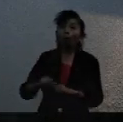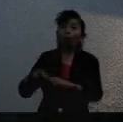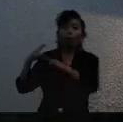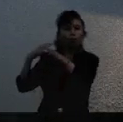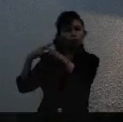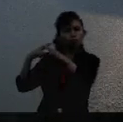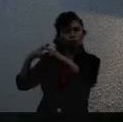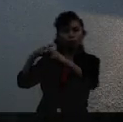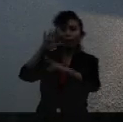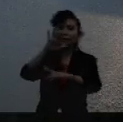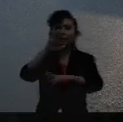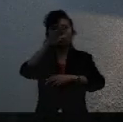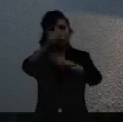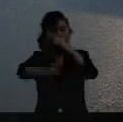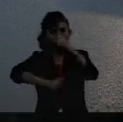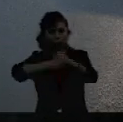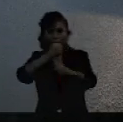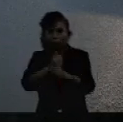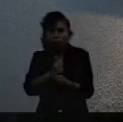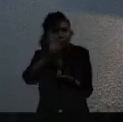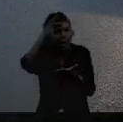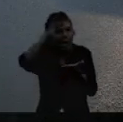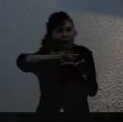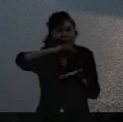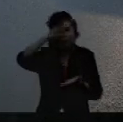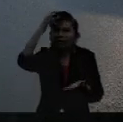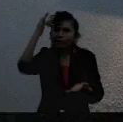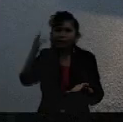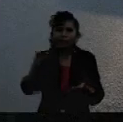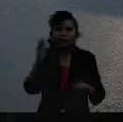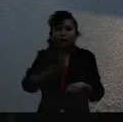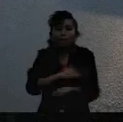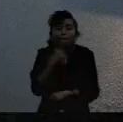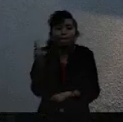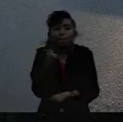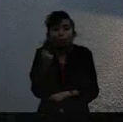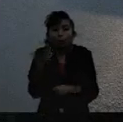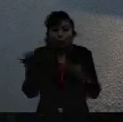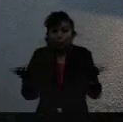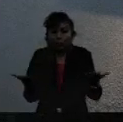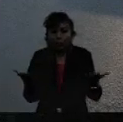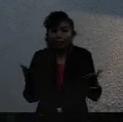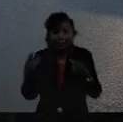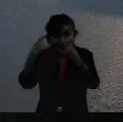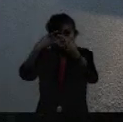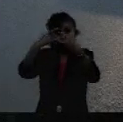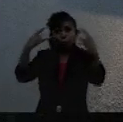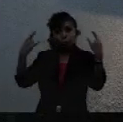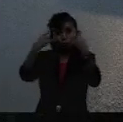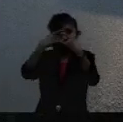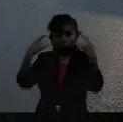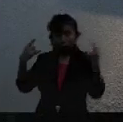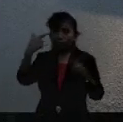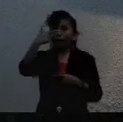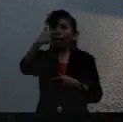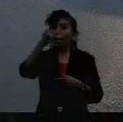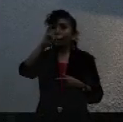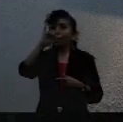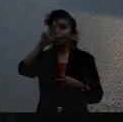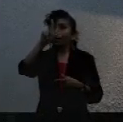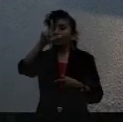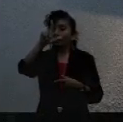y Quiero agradecer profundamente porque tenemos la gran fortuna de tener historia viva Don Gilberto Qué gusto